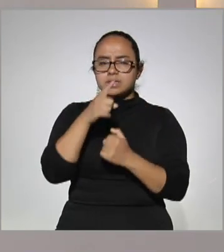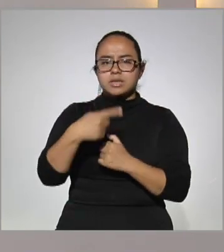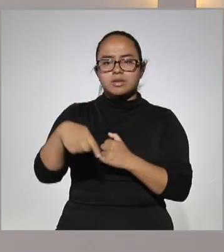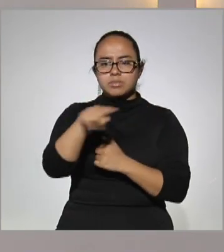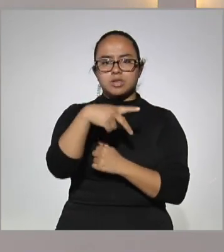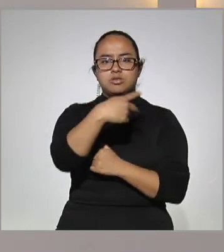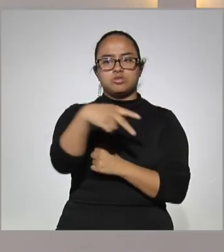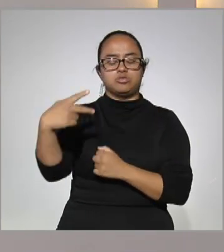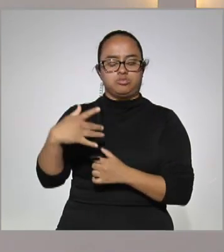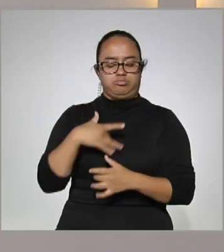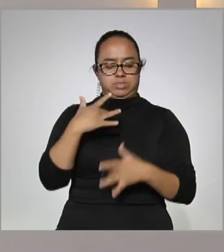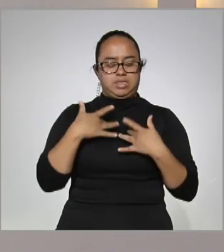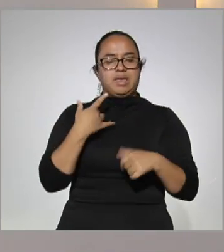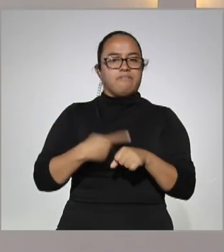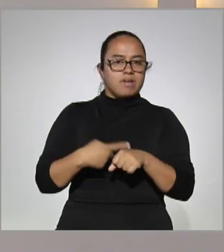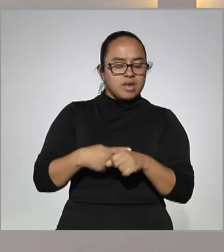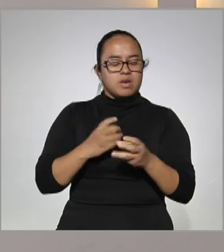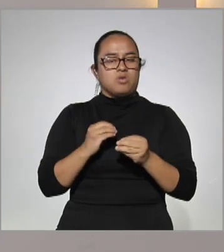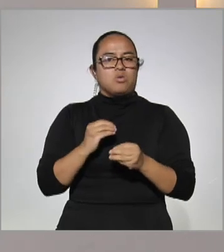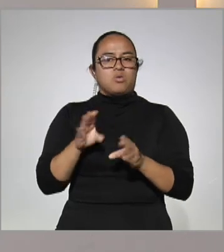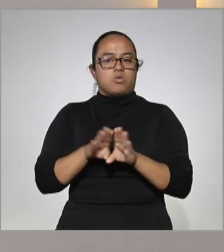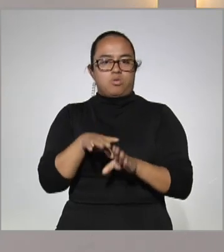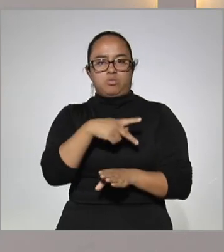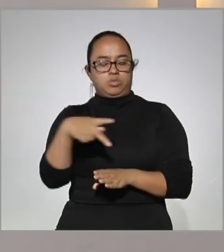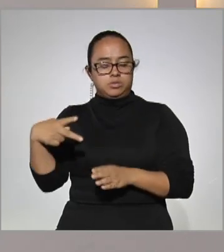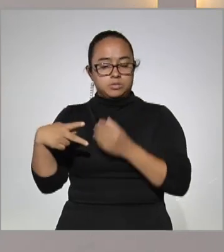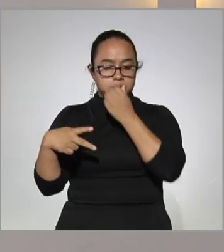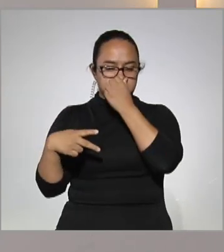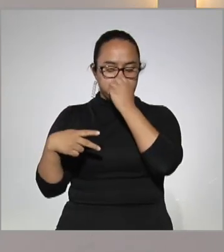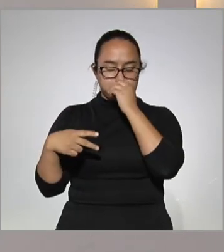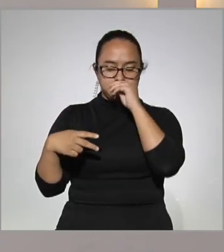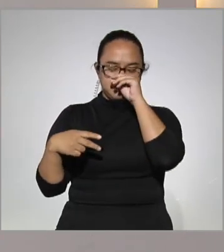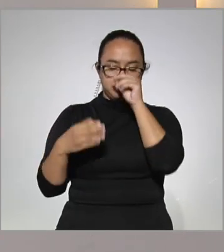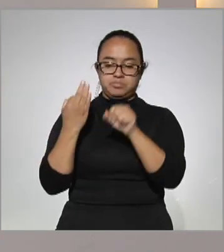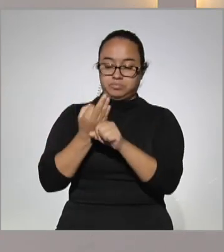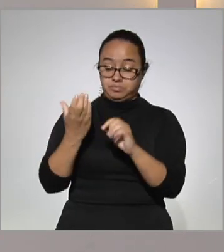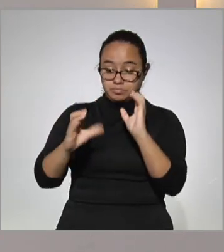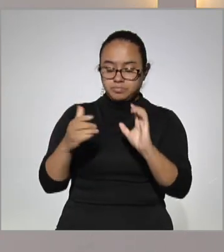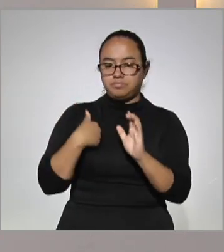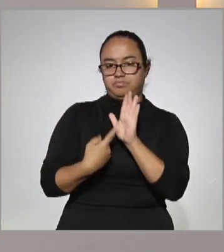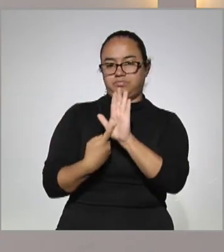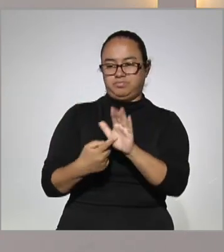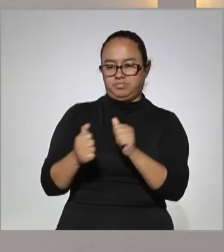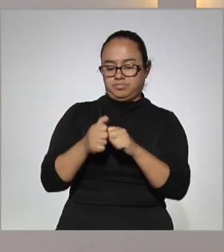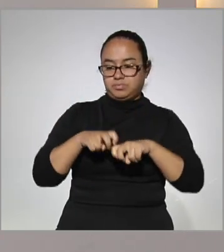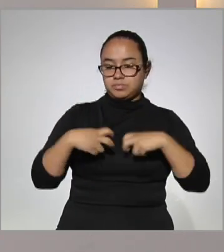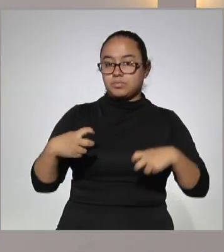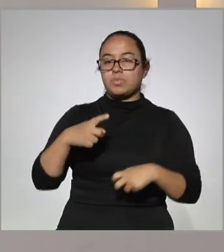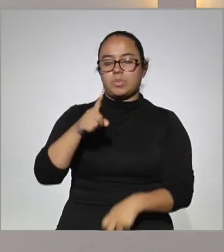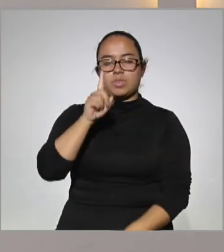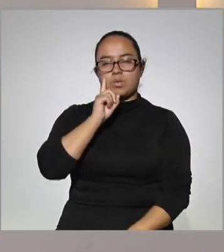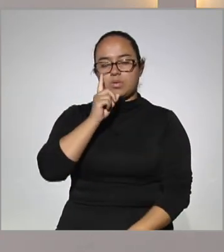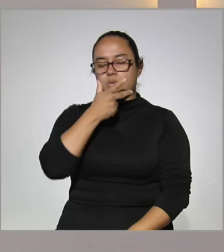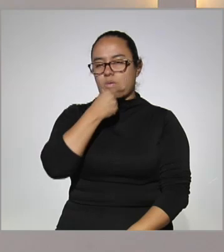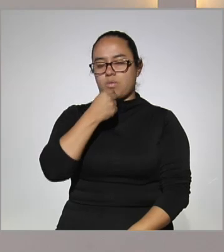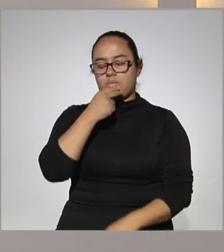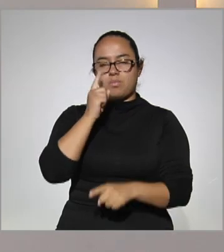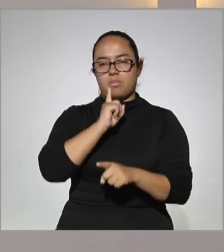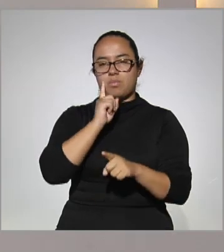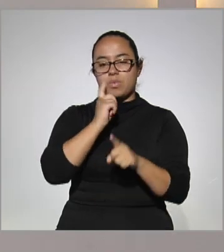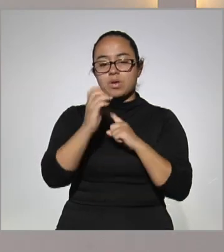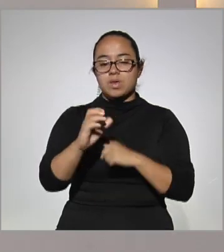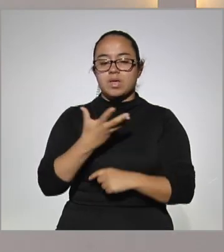sus estados de salud. Yo voy a traer las dudas de ustedes aquí al foro con nuestros especialistas. Por ejemplo, Maru Coronel dice que tiene